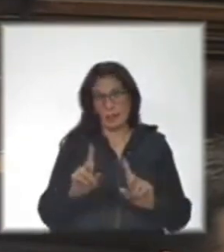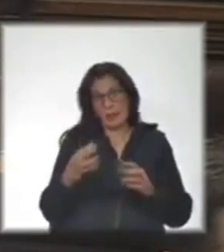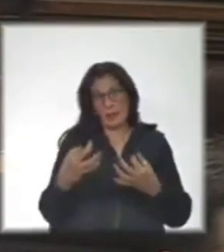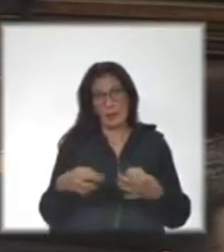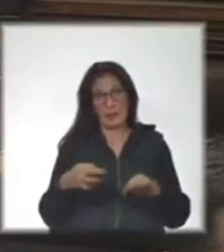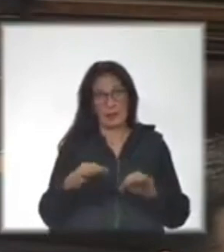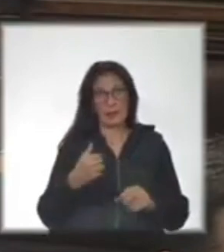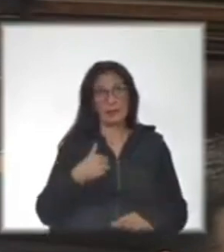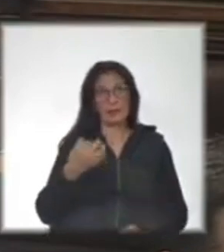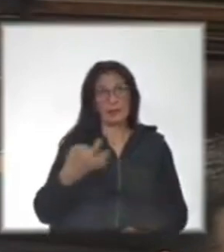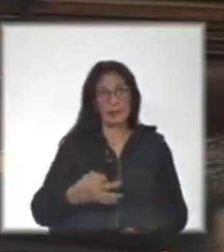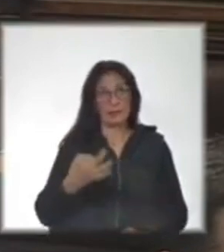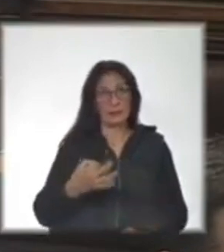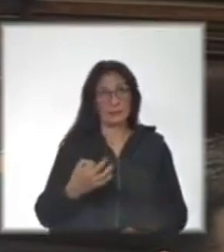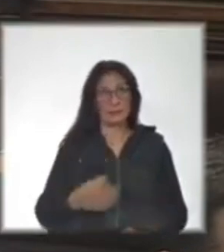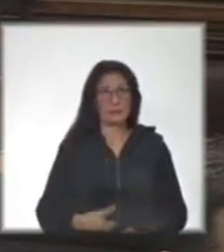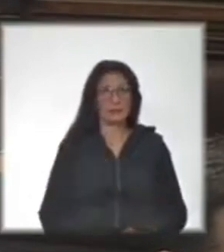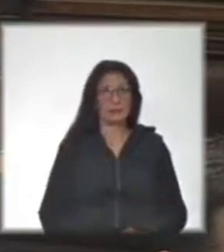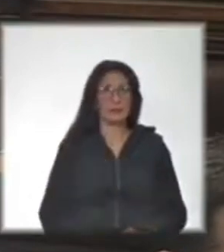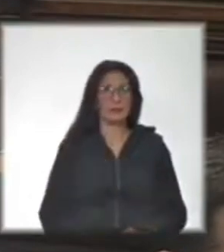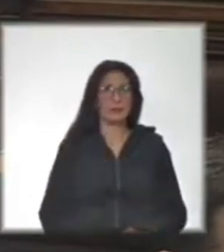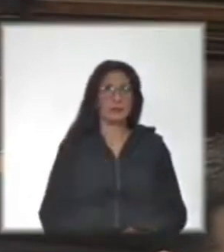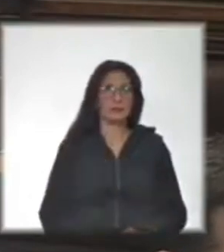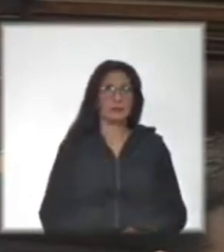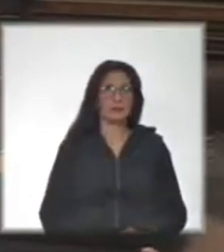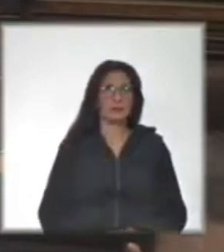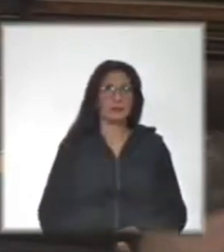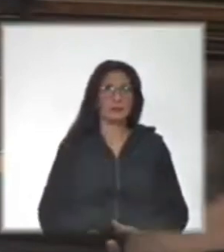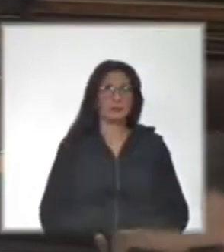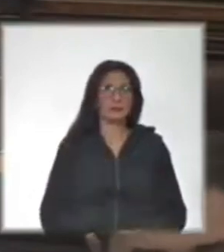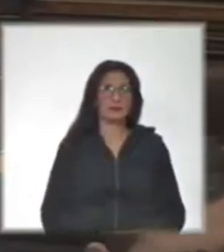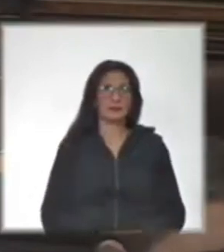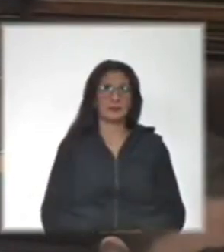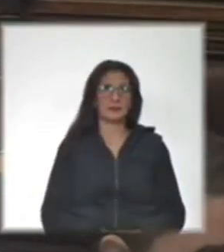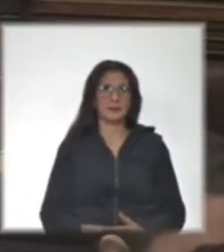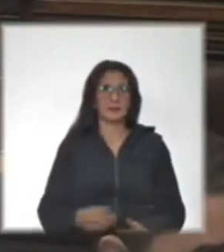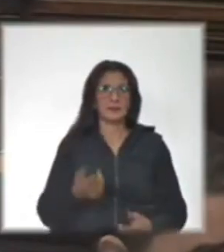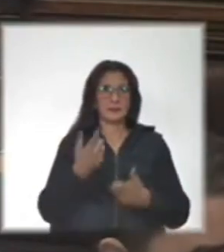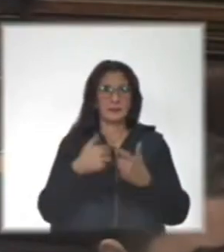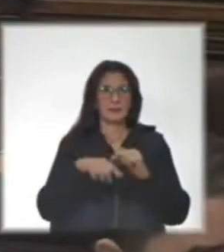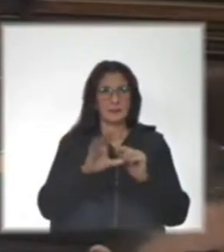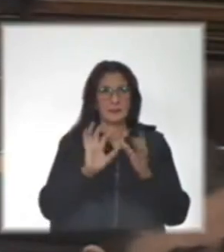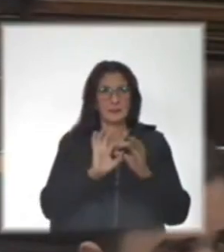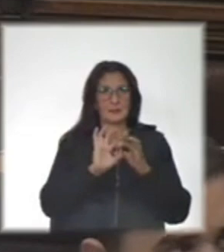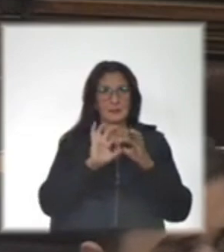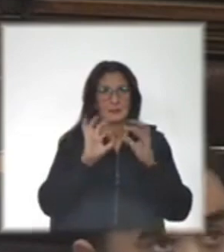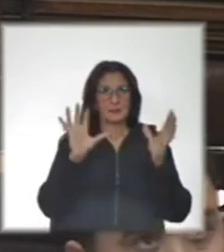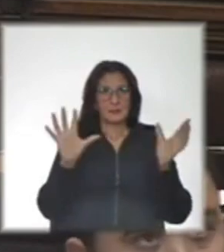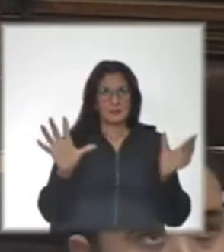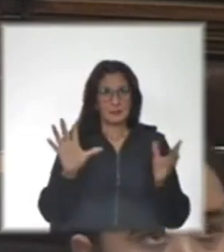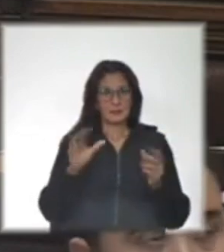es mi realidad, mi visión de la realidad. Después está la libertad de expresión,